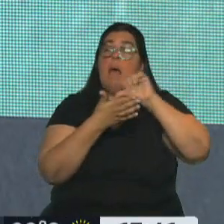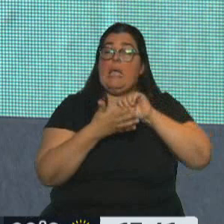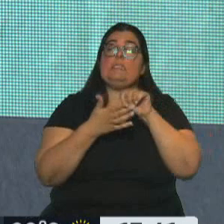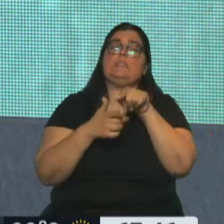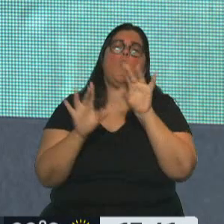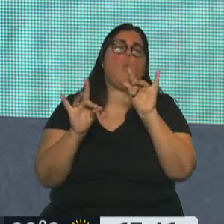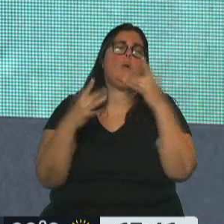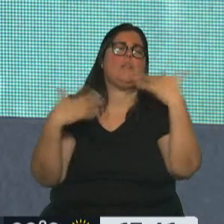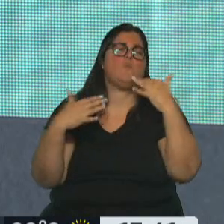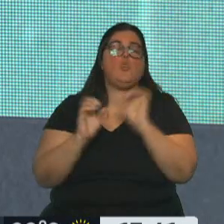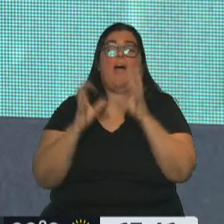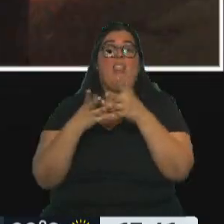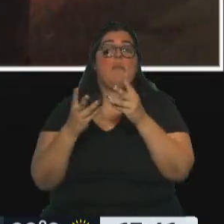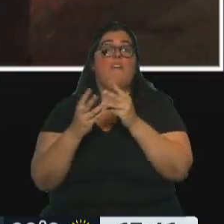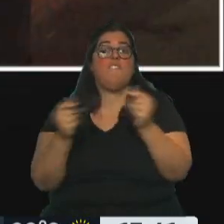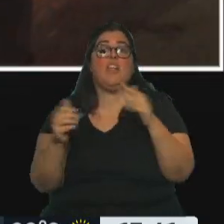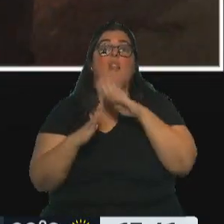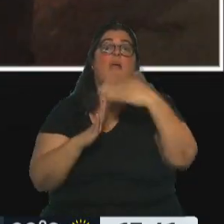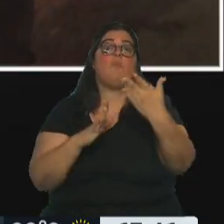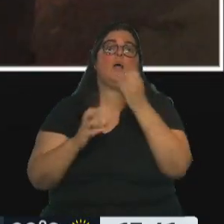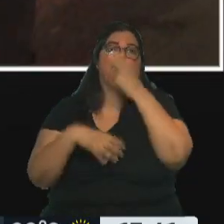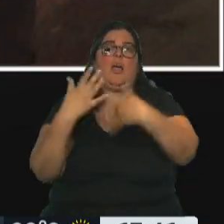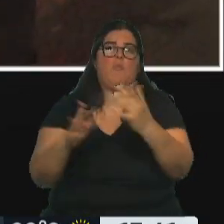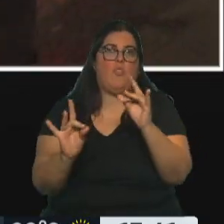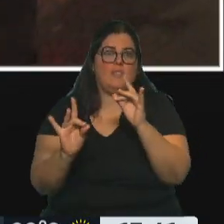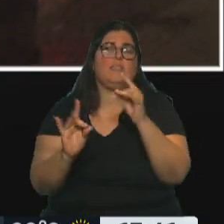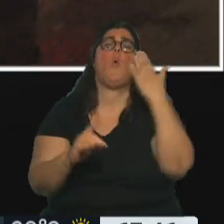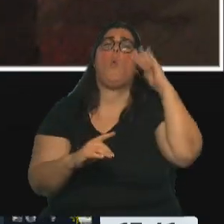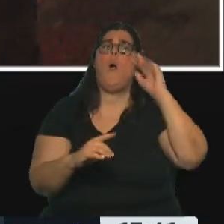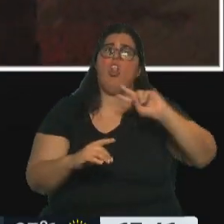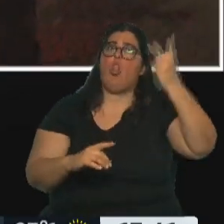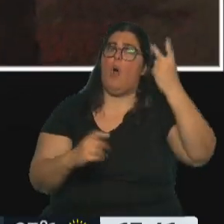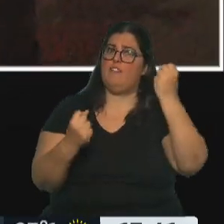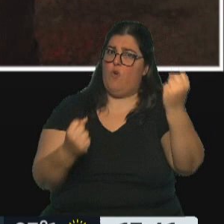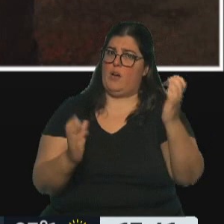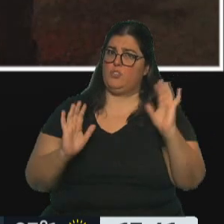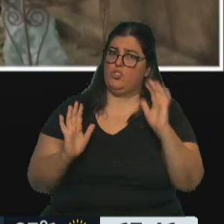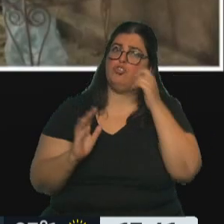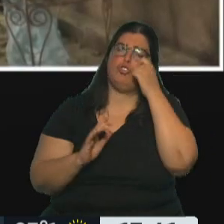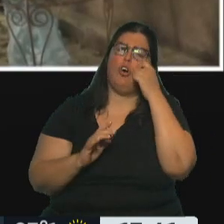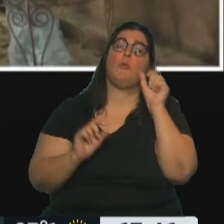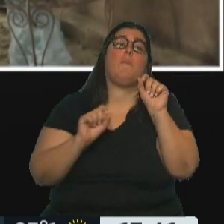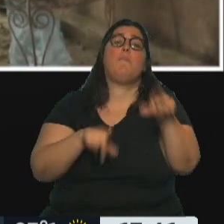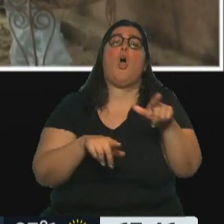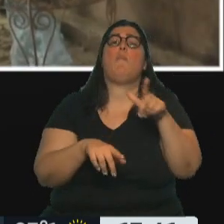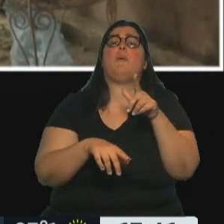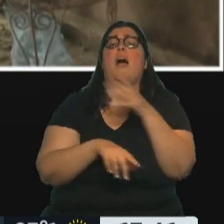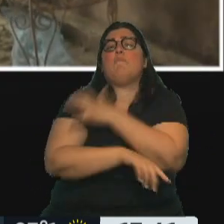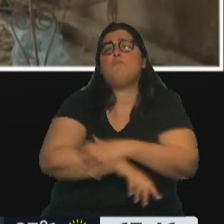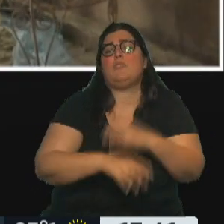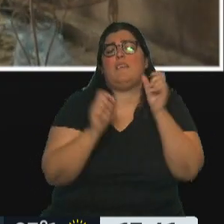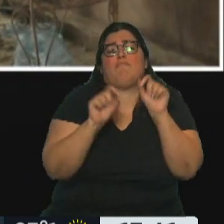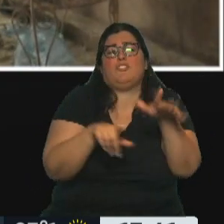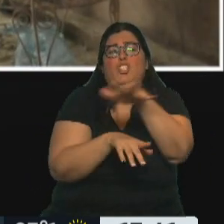la salida de la pandemia, Cuba le cuesta el doble por por las carencias propias que tiene la